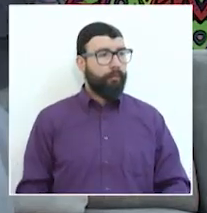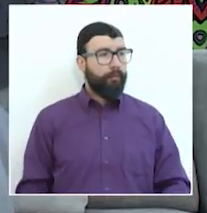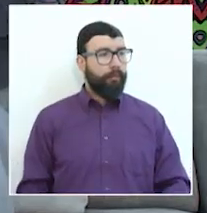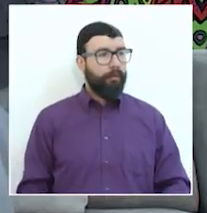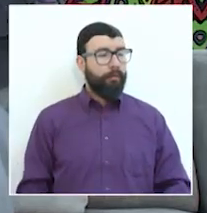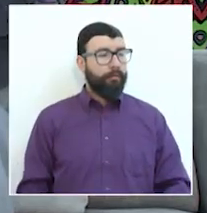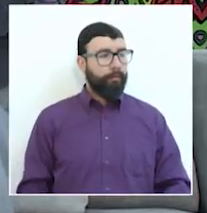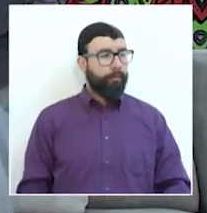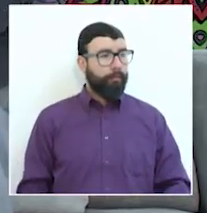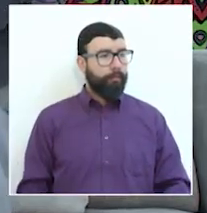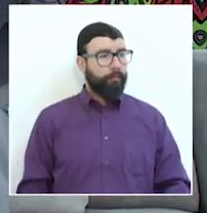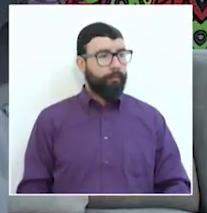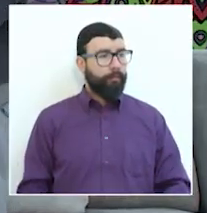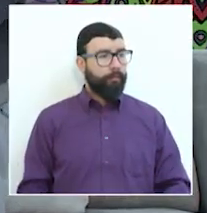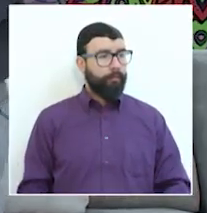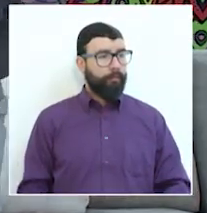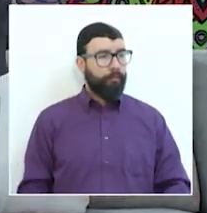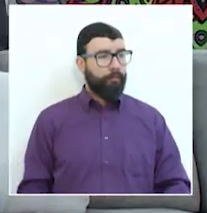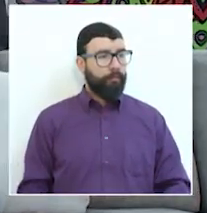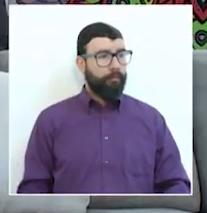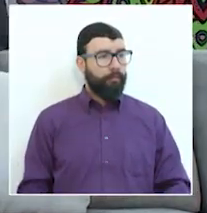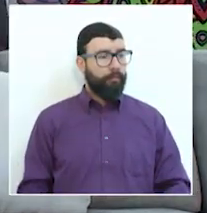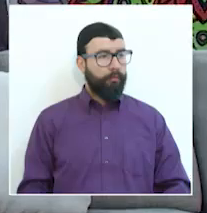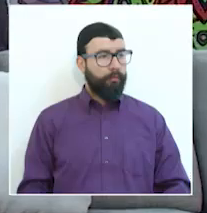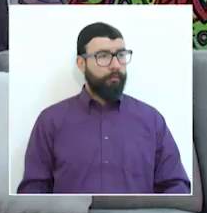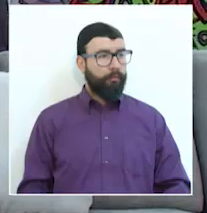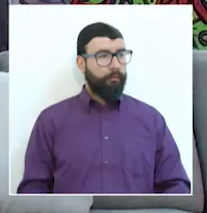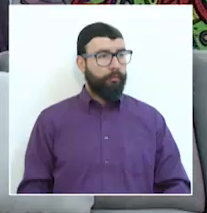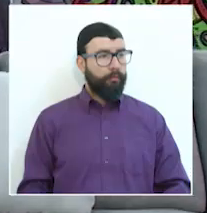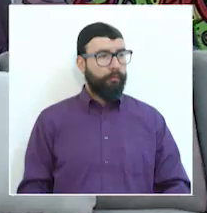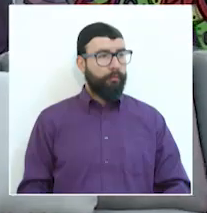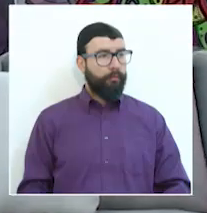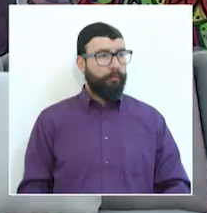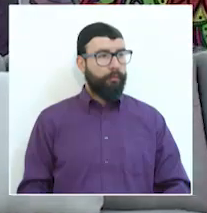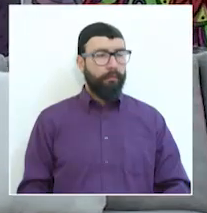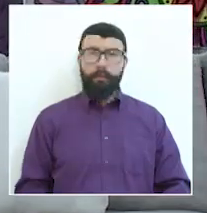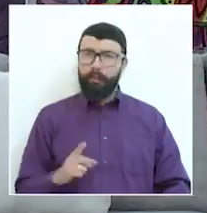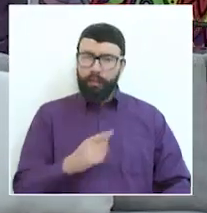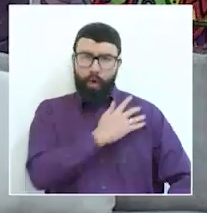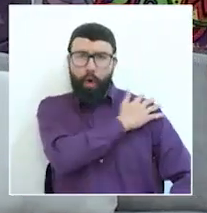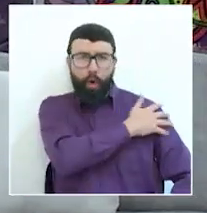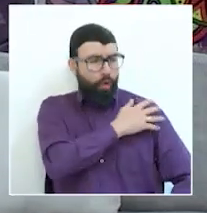1, 2, 3 segundos. Vamos a hacer... ¿El hombro le dolió? No.